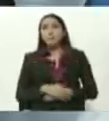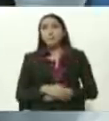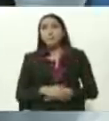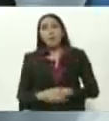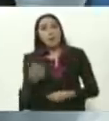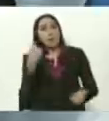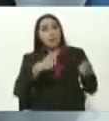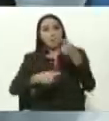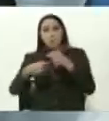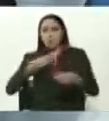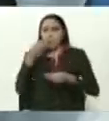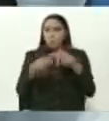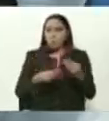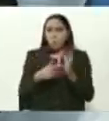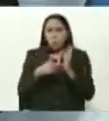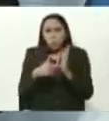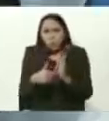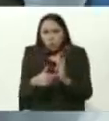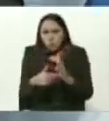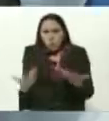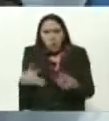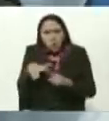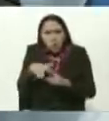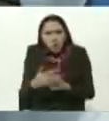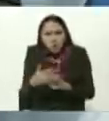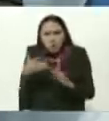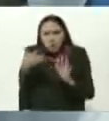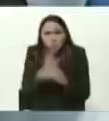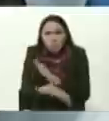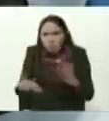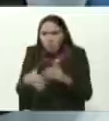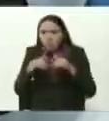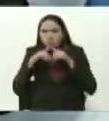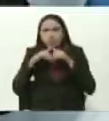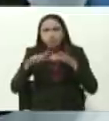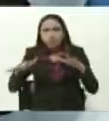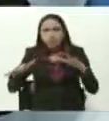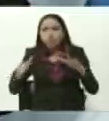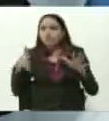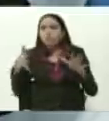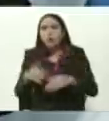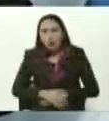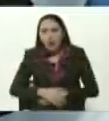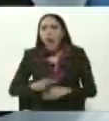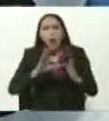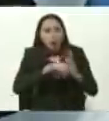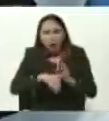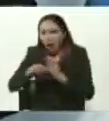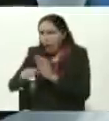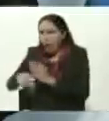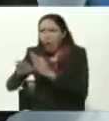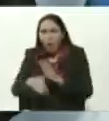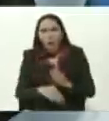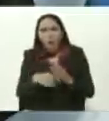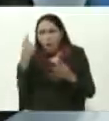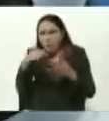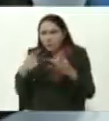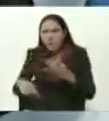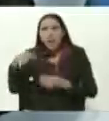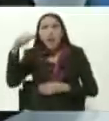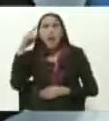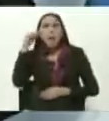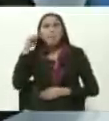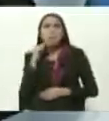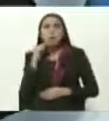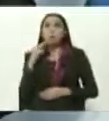Inversiones, aparecen implicados en un caso masivo de estafas inmobiliarias en el Estado Bolívar. Siempre